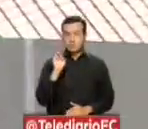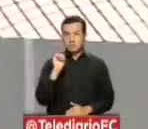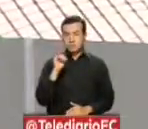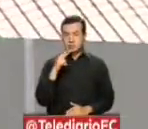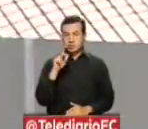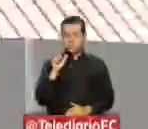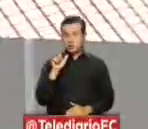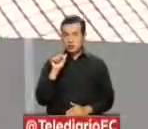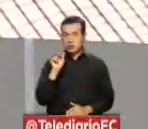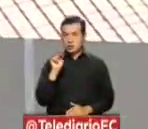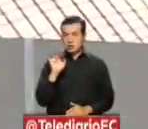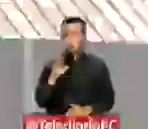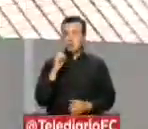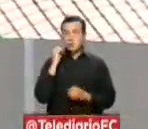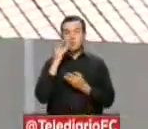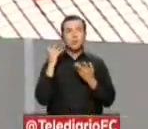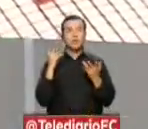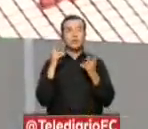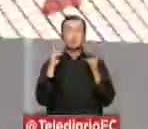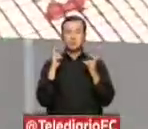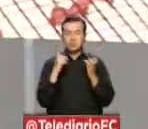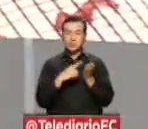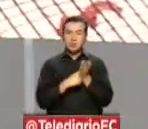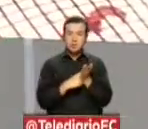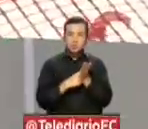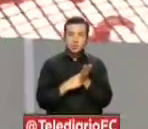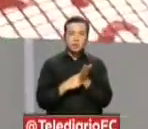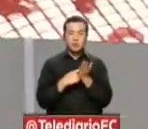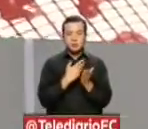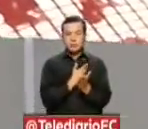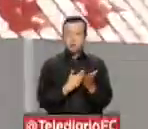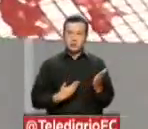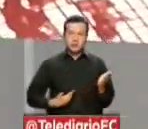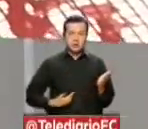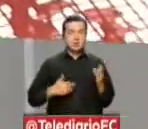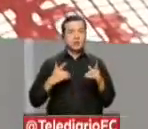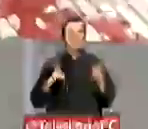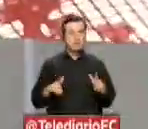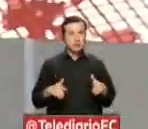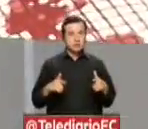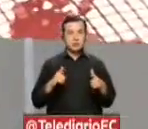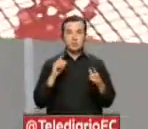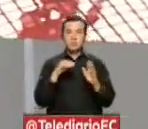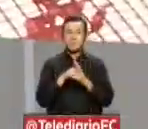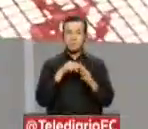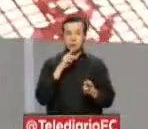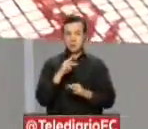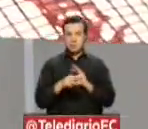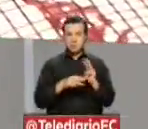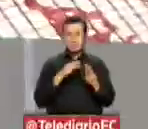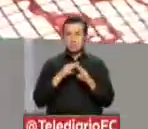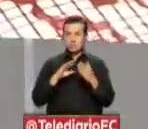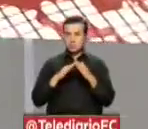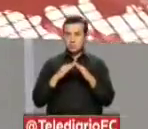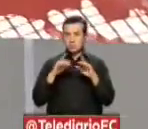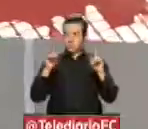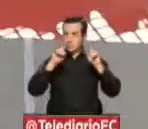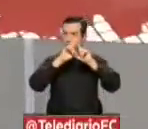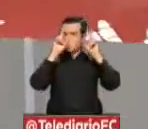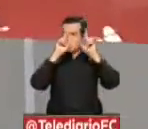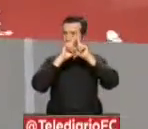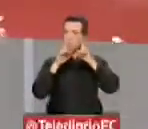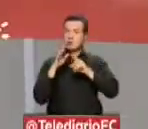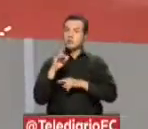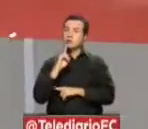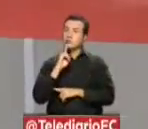Comunicación, para conocer los resultados de las reuniones del presidente Lenín Moreno con el Banco Mundial y la comunidad empresarial en